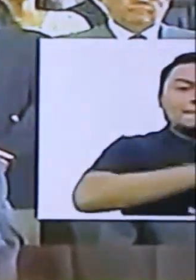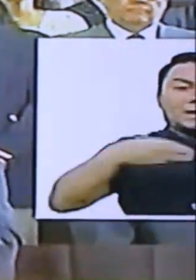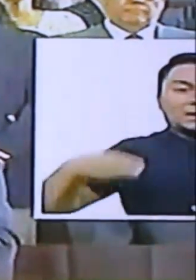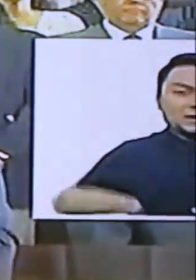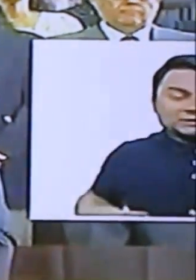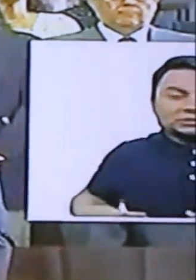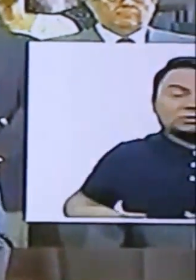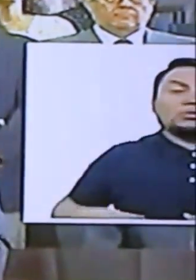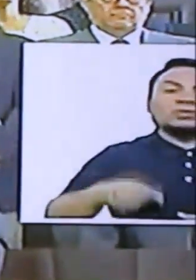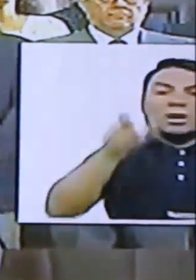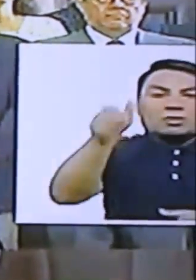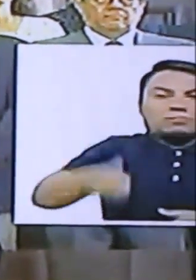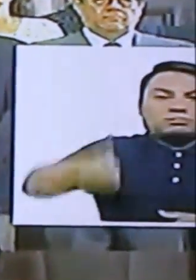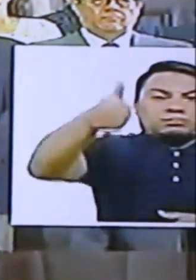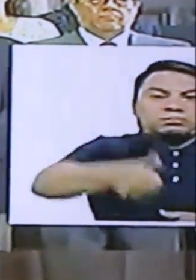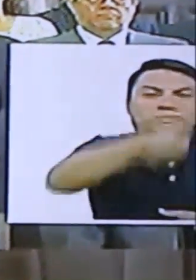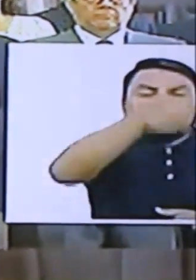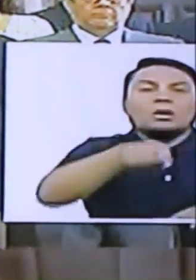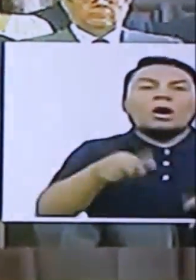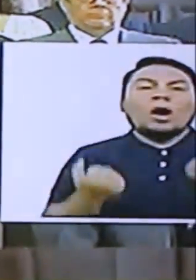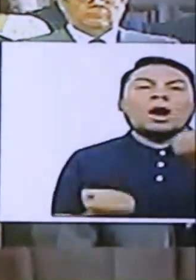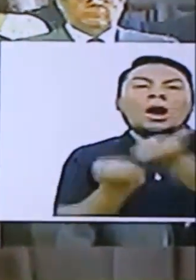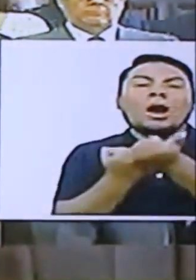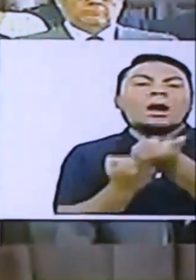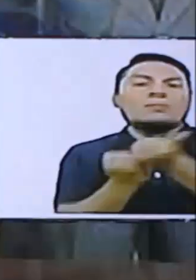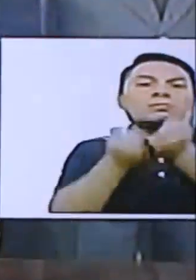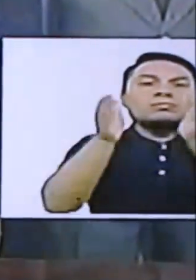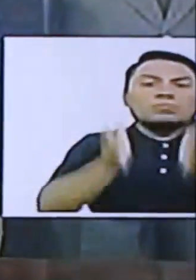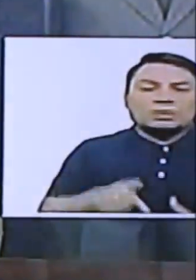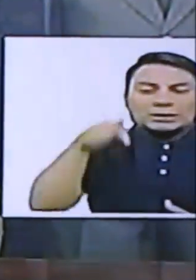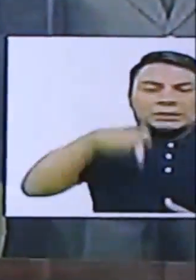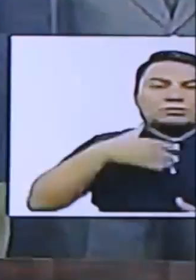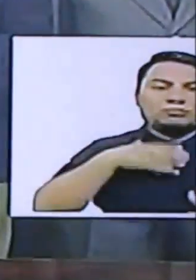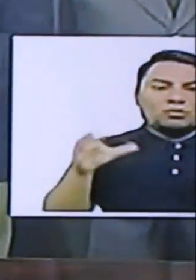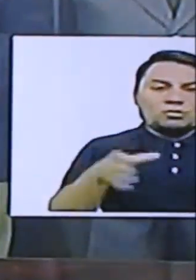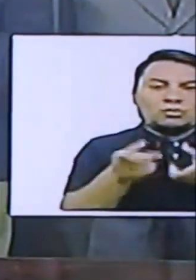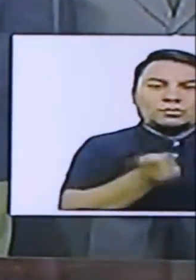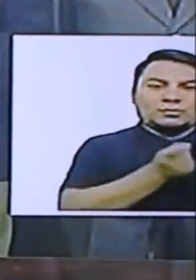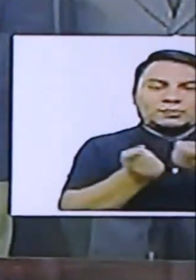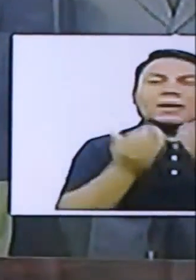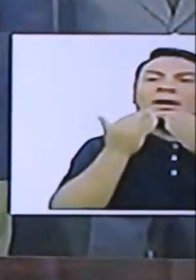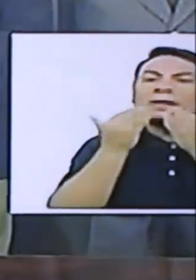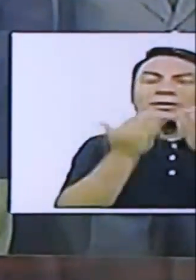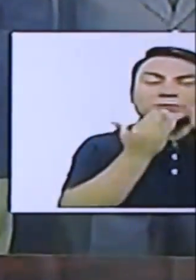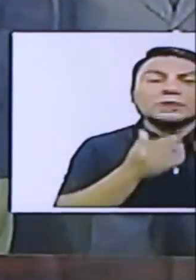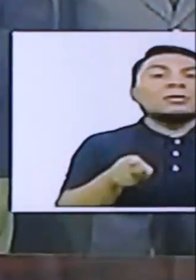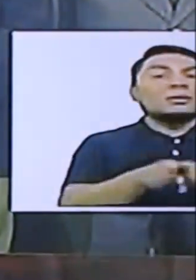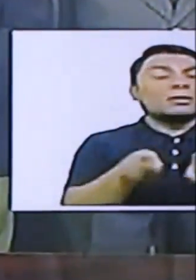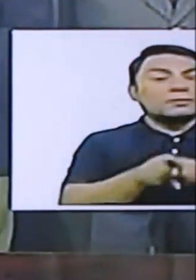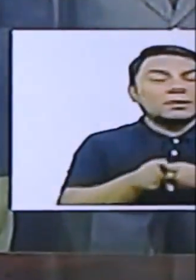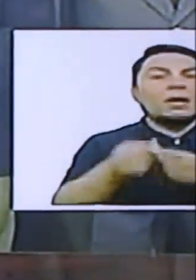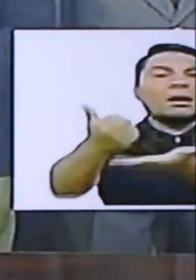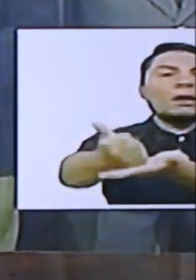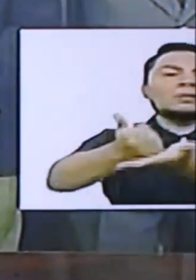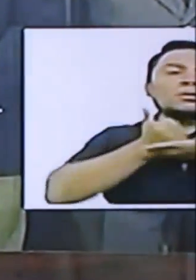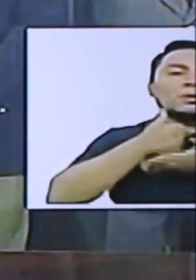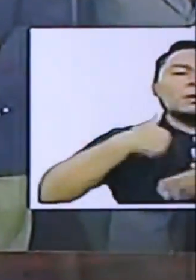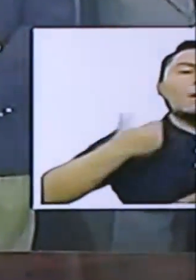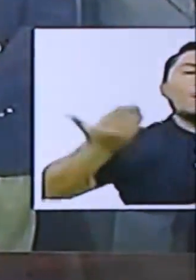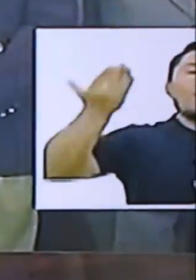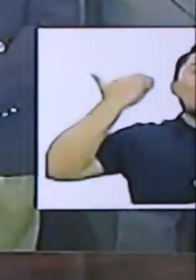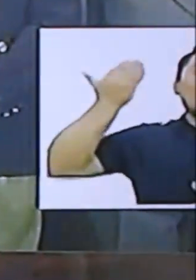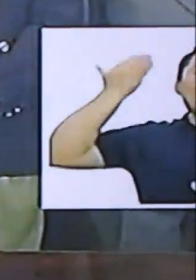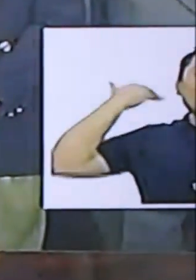parlamentarios y colaboradores en este gobierno y a los que me ayudaron en el pasado